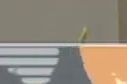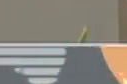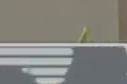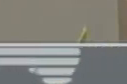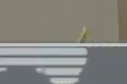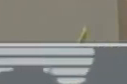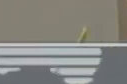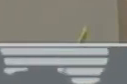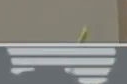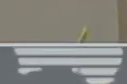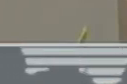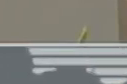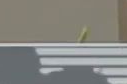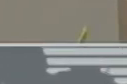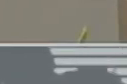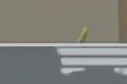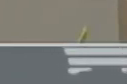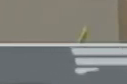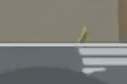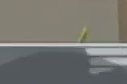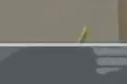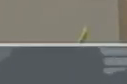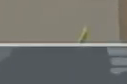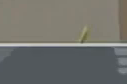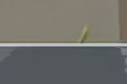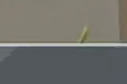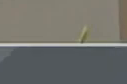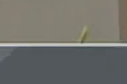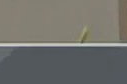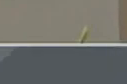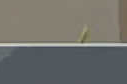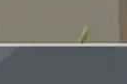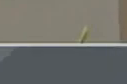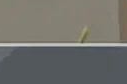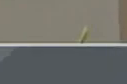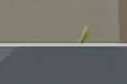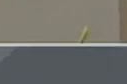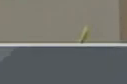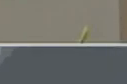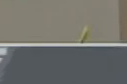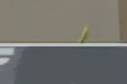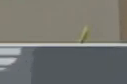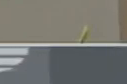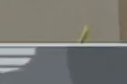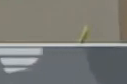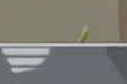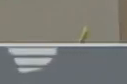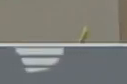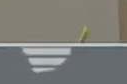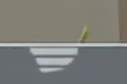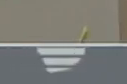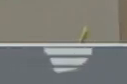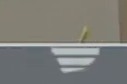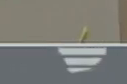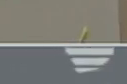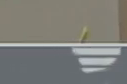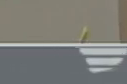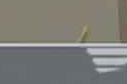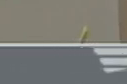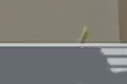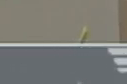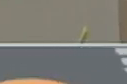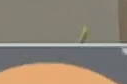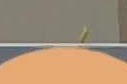Una nueva sesión de la Asamblea Nacional Constituyente, pero a esta hora también hay información de interés en vivo en la Cancillería de nuestro país, un encuentro con las